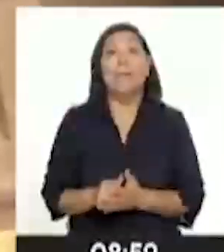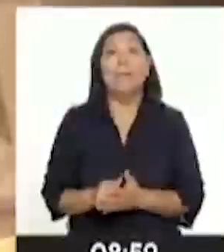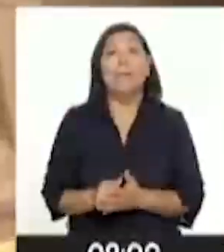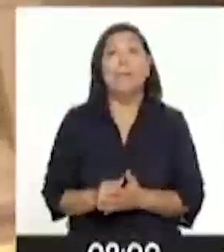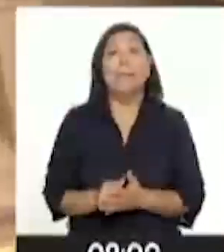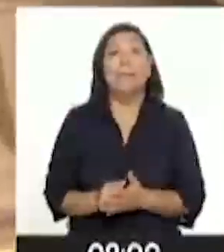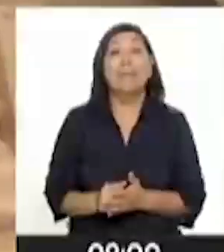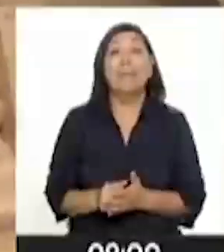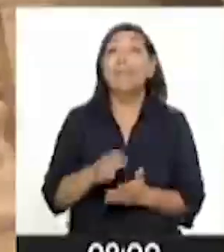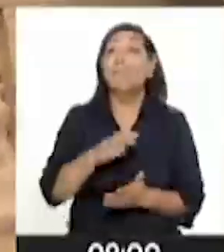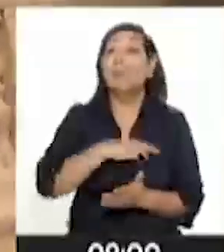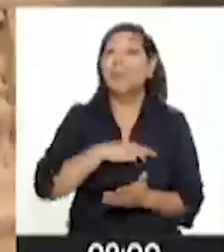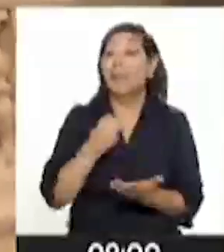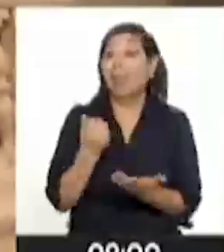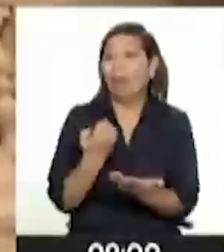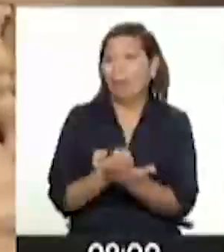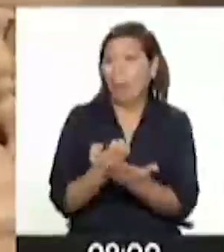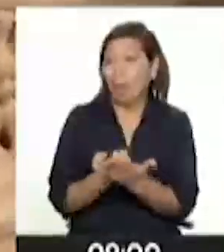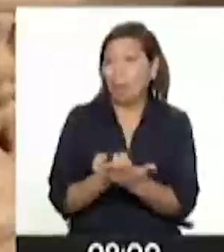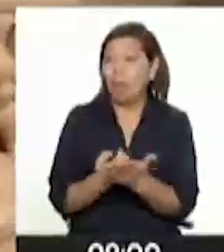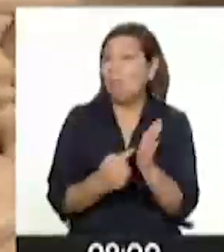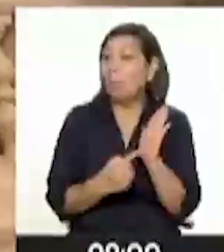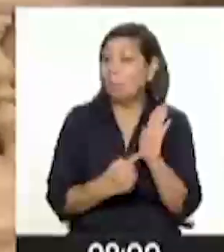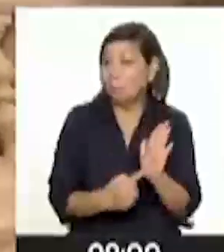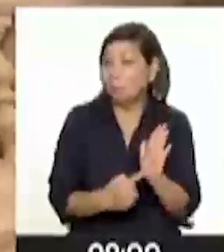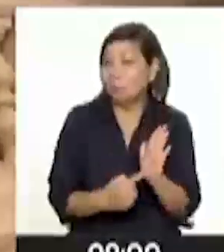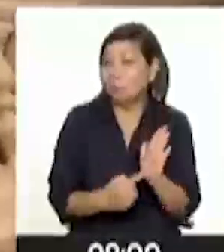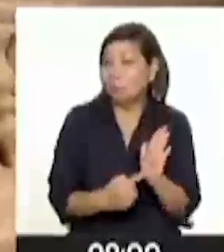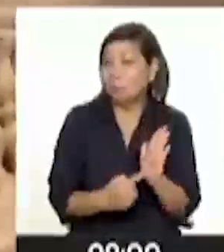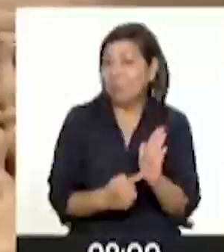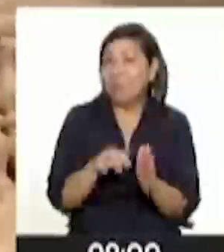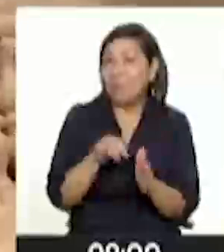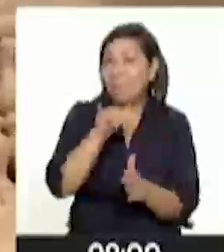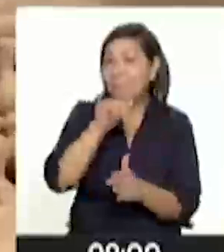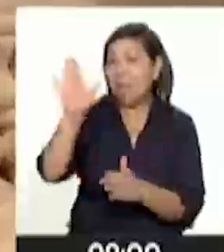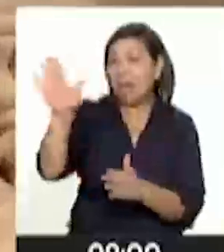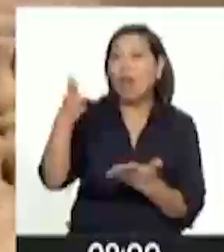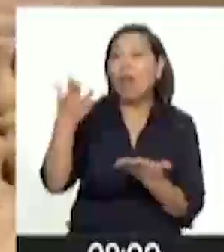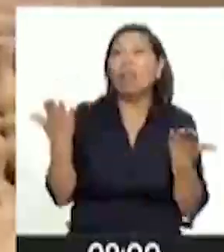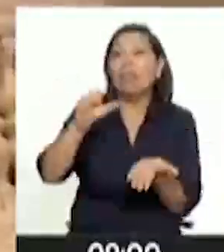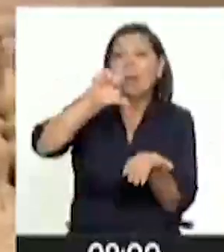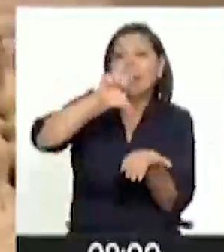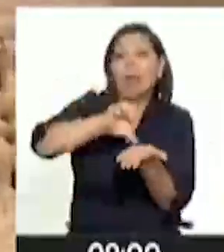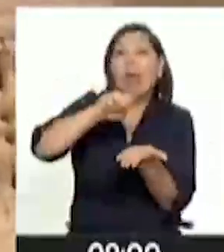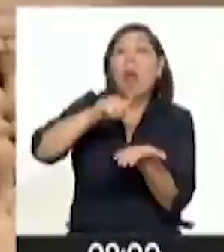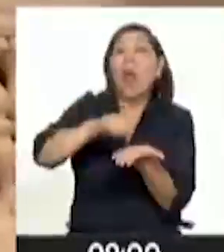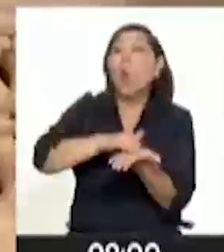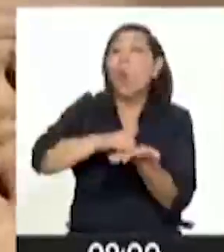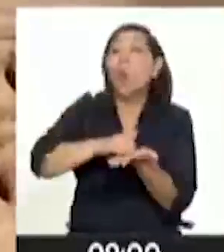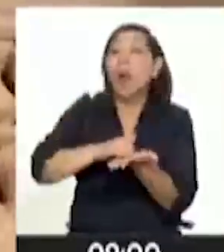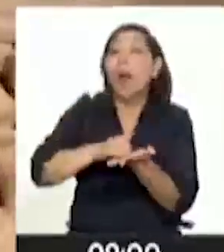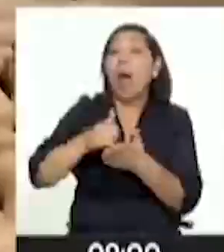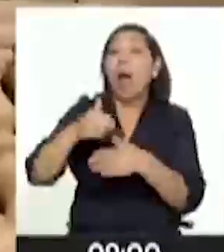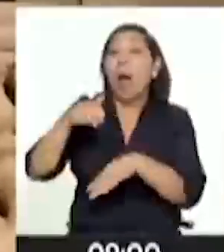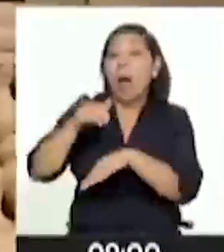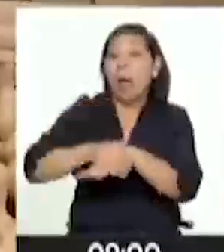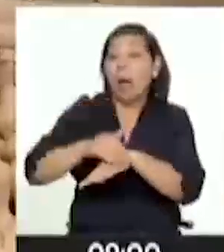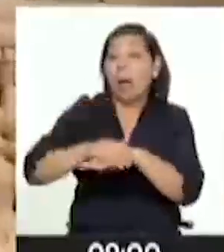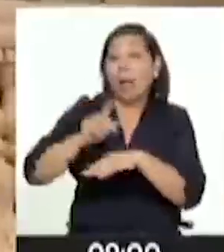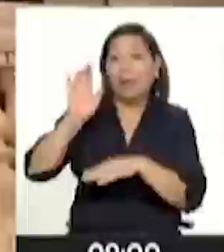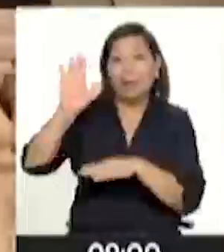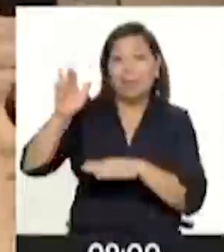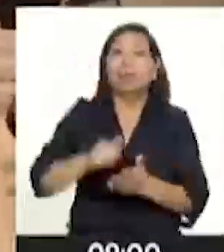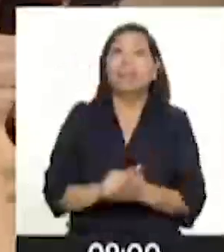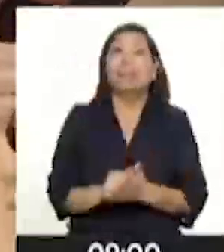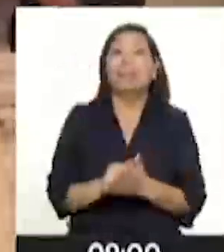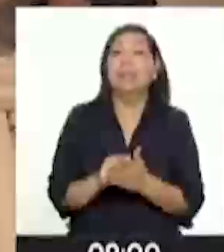Alex Contreras, en torno al objetivo de este viaje a Nueva York, que es captar nuevos inversionistas en